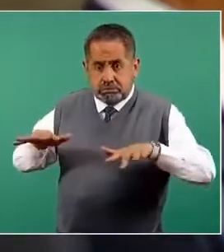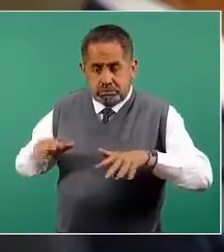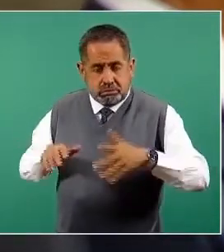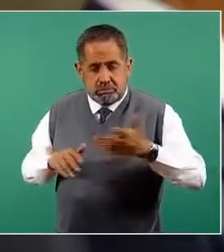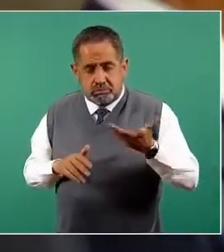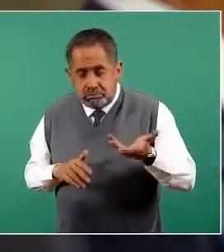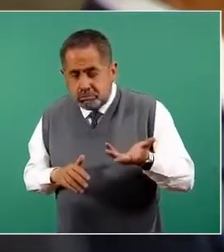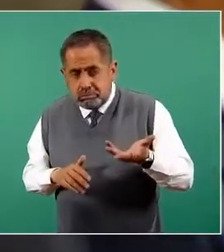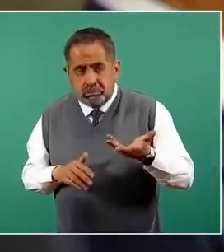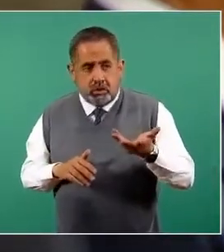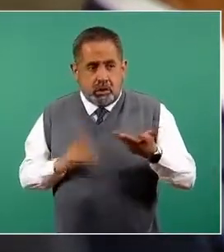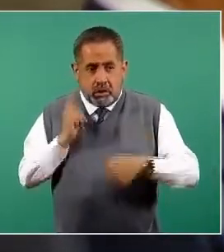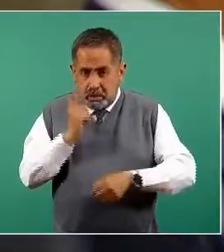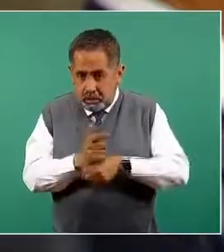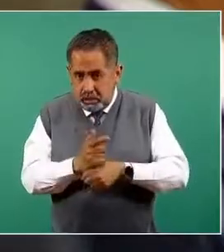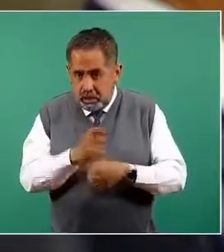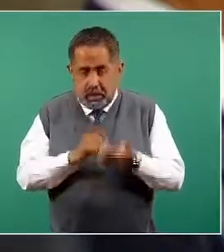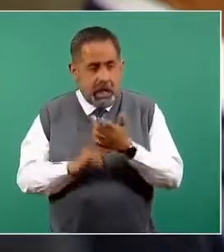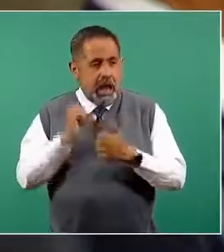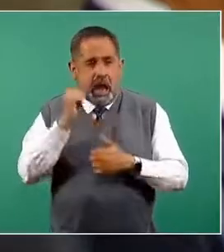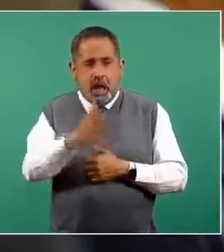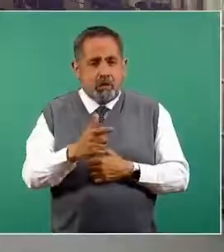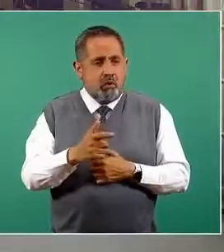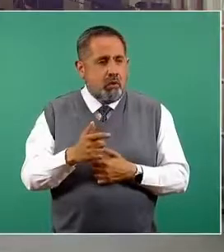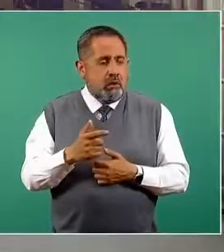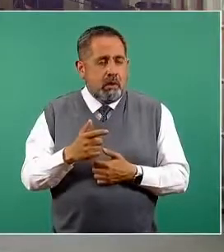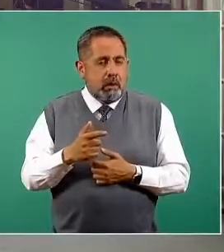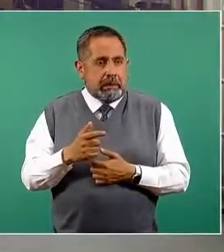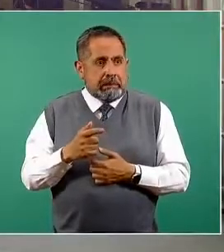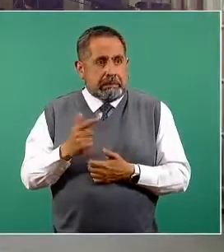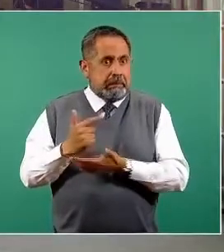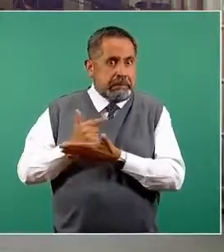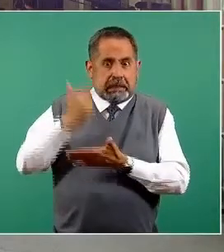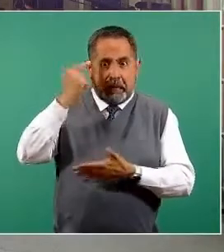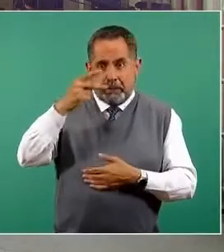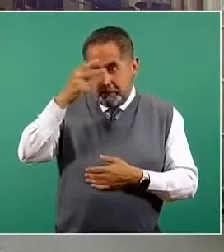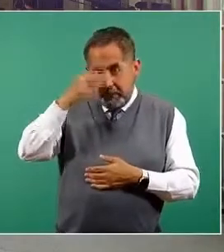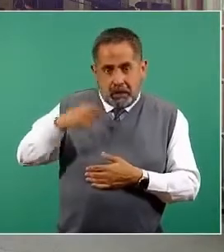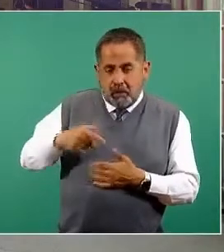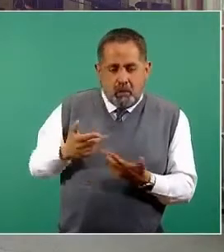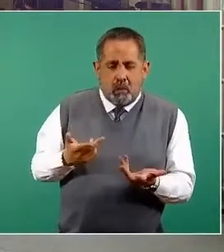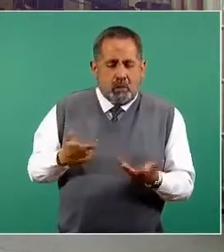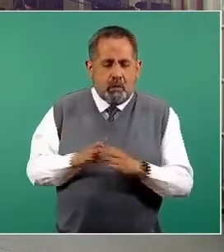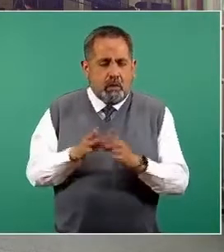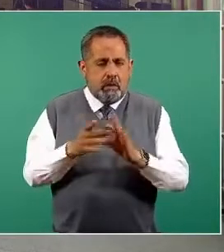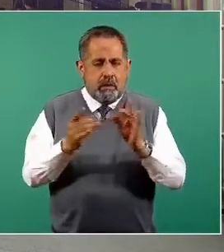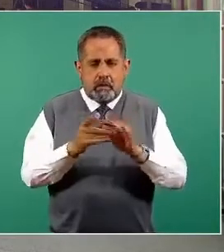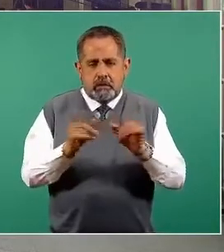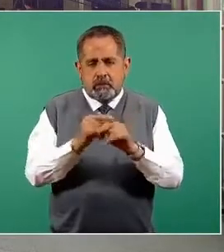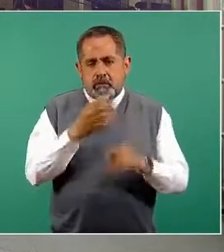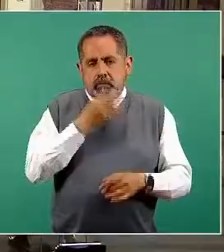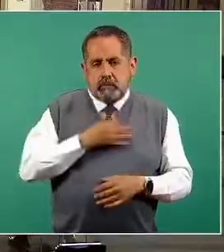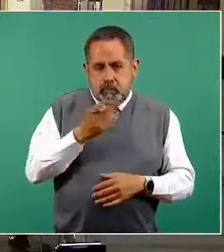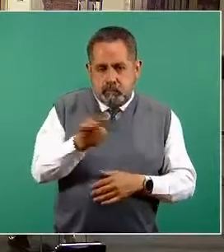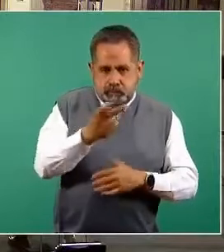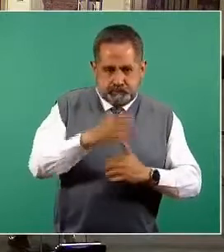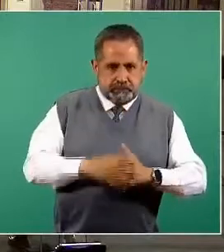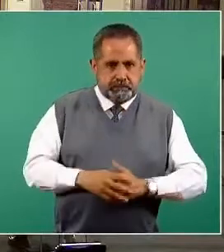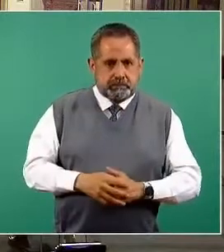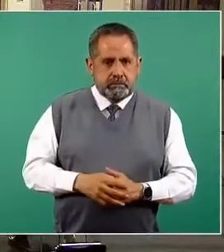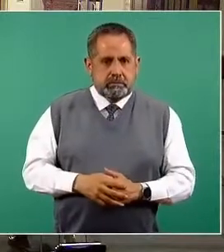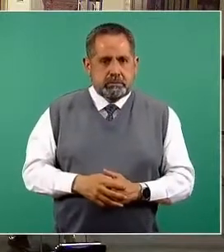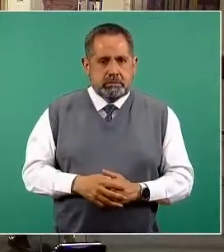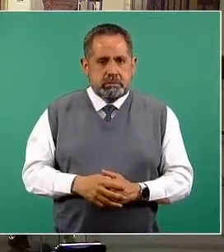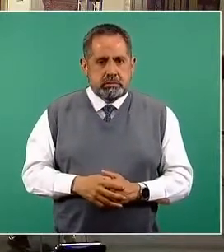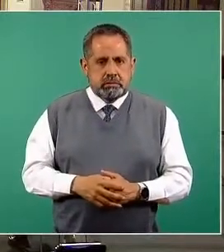saber si ya detectaron que esta tenga algún tipo de afectación importante en la población, o bueno, nada más eso. Gracias, Arturo.